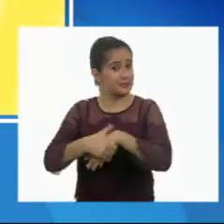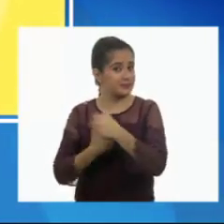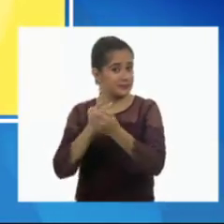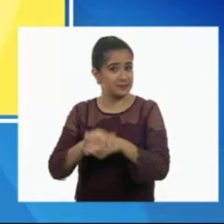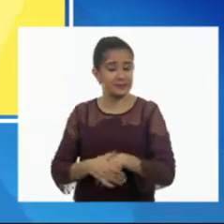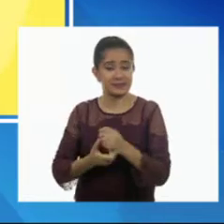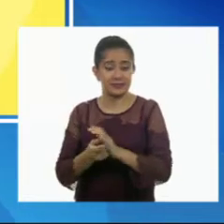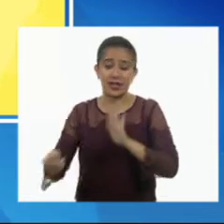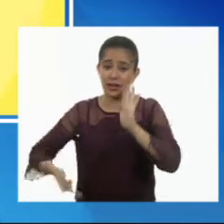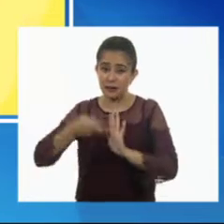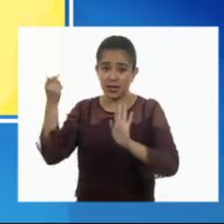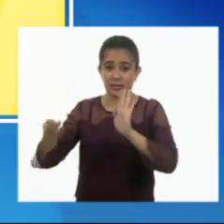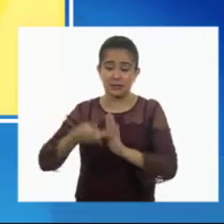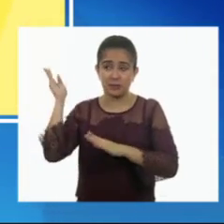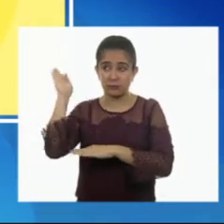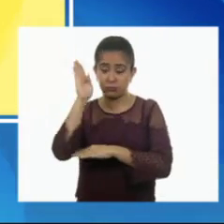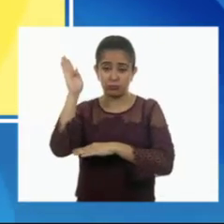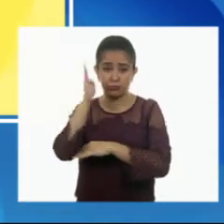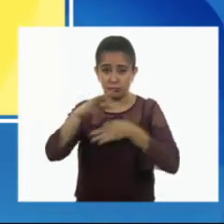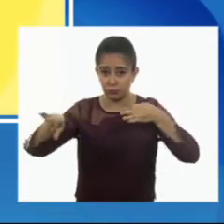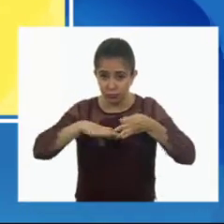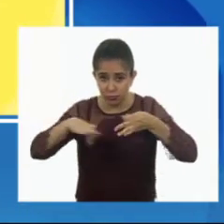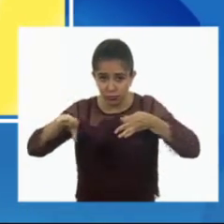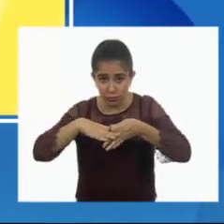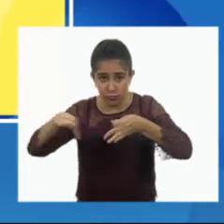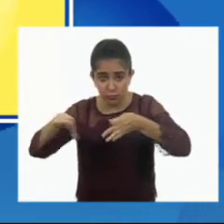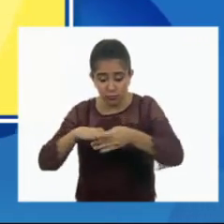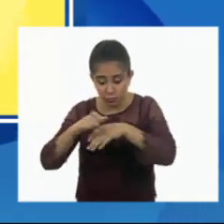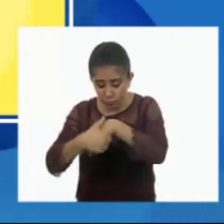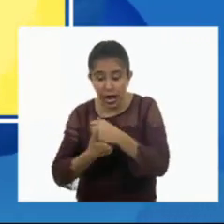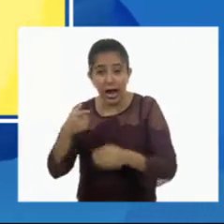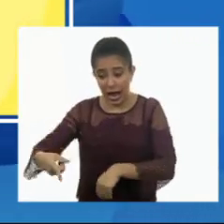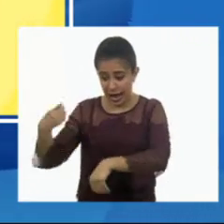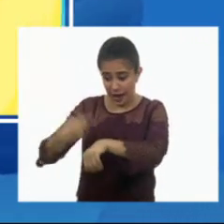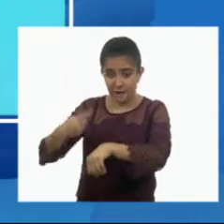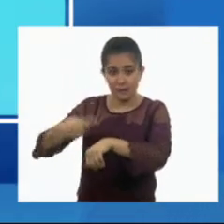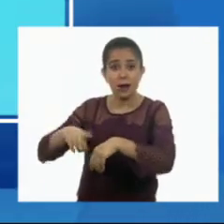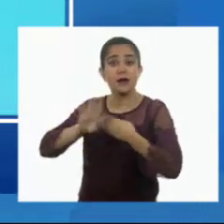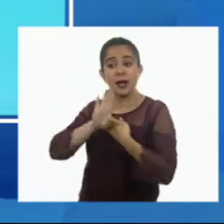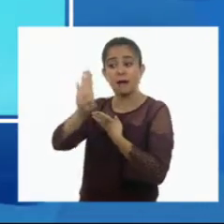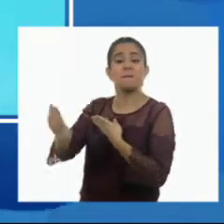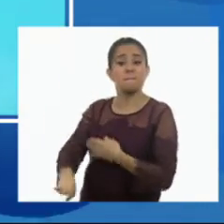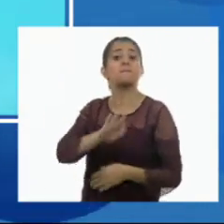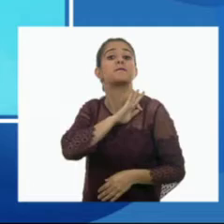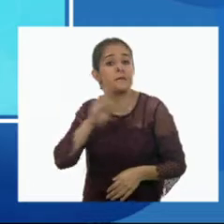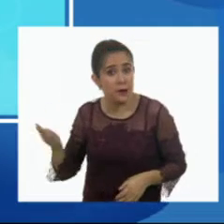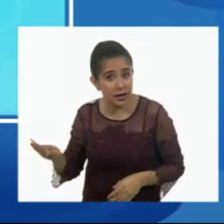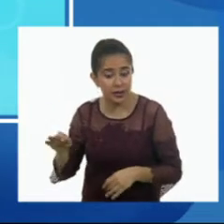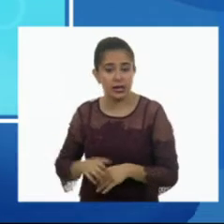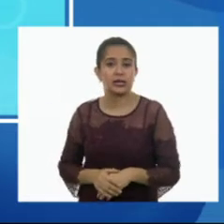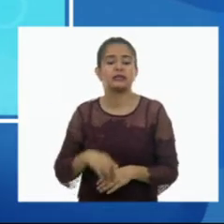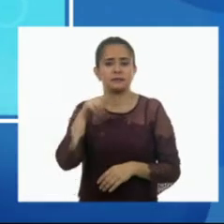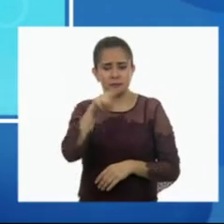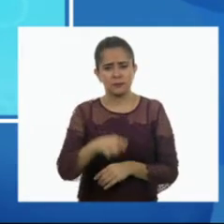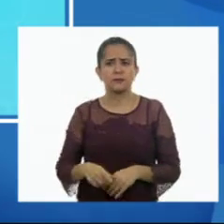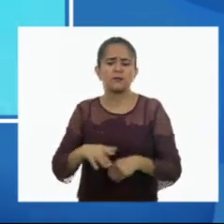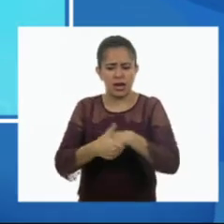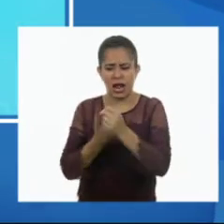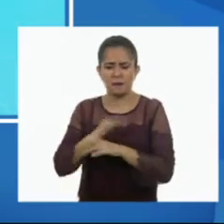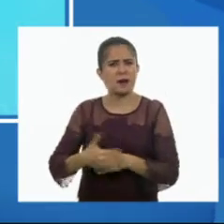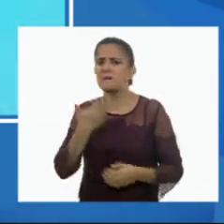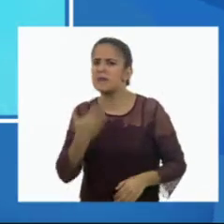Lavarnos las manos varias veces al día es importante para prevenir cualquier enfermedad. Sigue estos pasos para